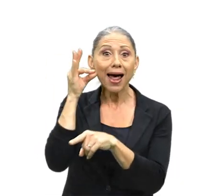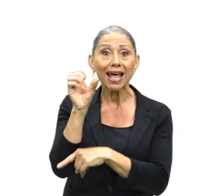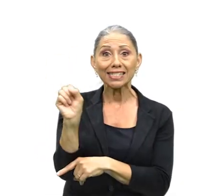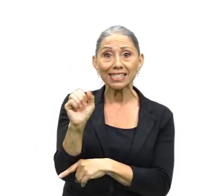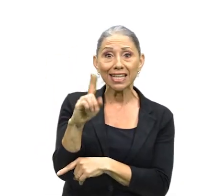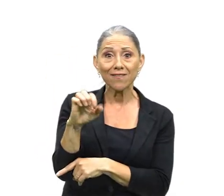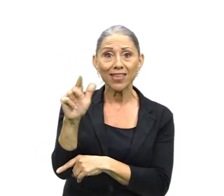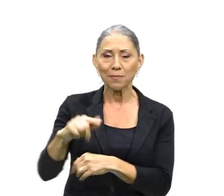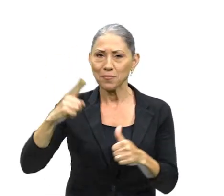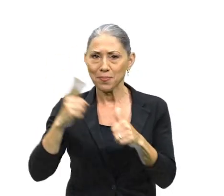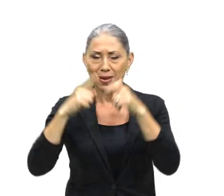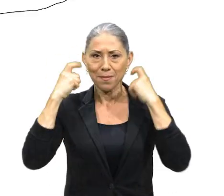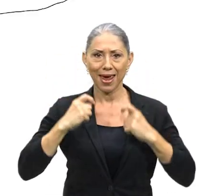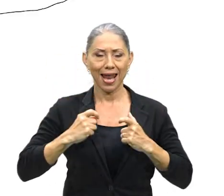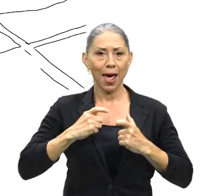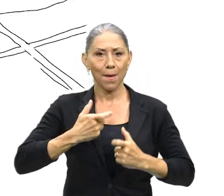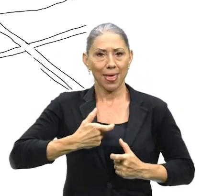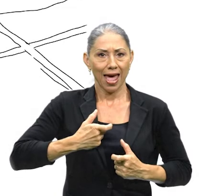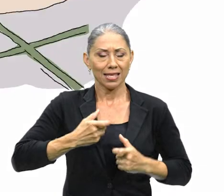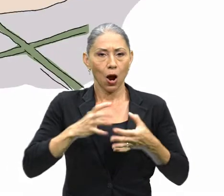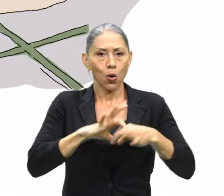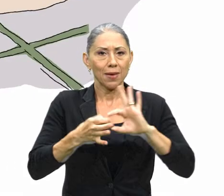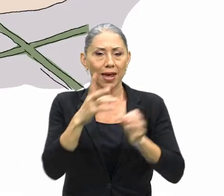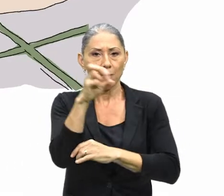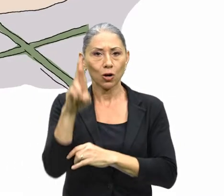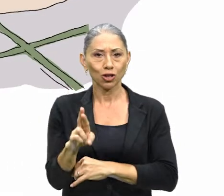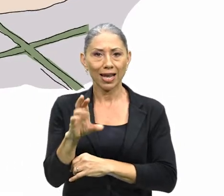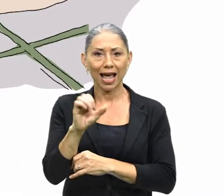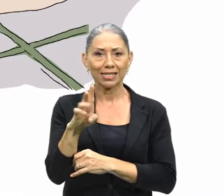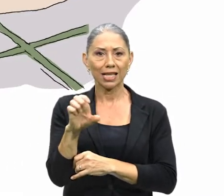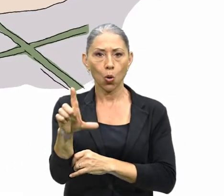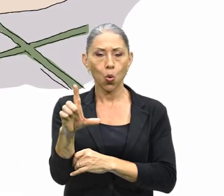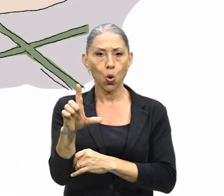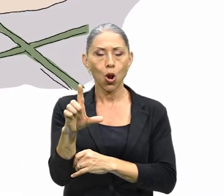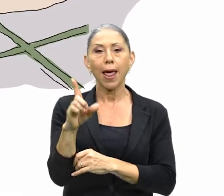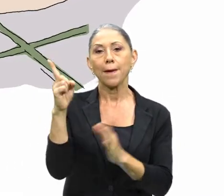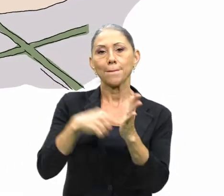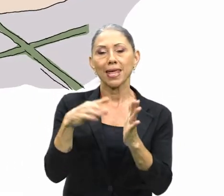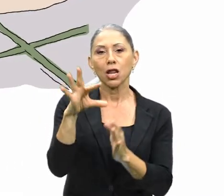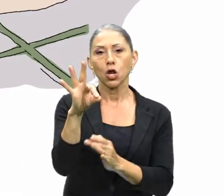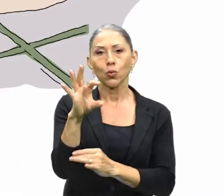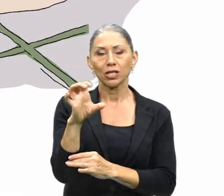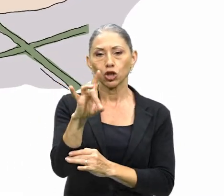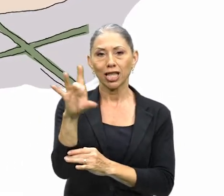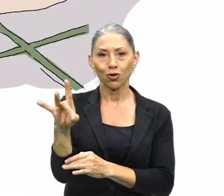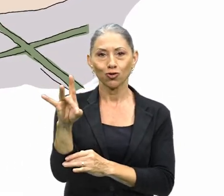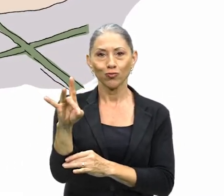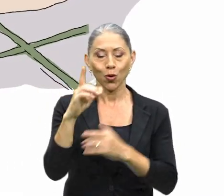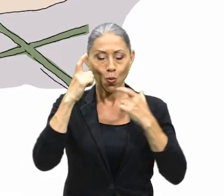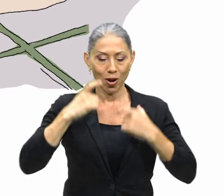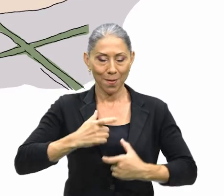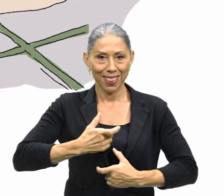conquistó la primera medalla olímpica para Costa Rica, en Seúl 1988, una medalla de plata